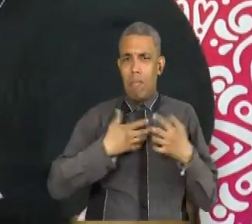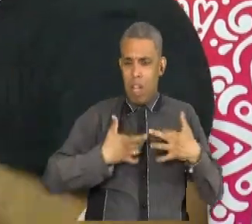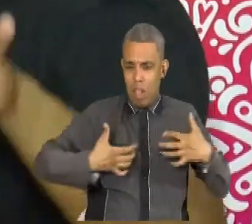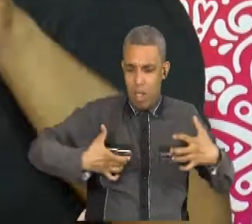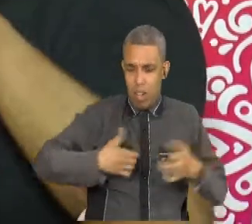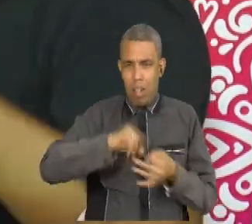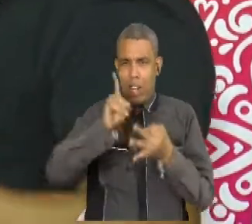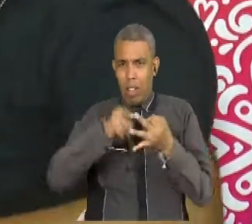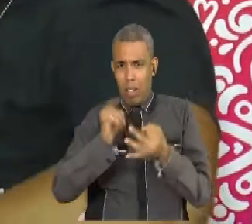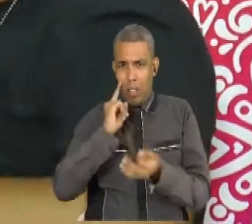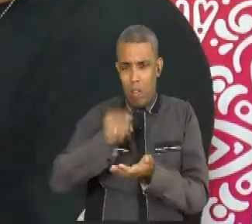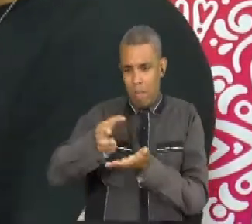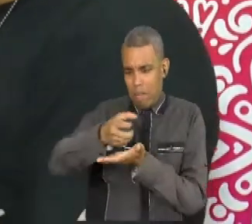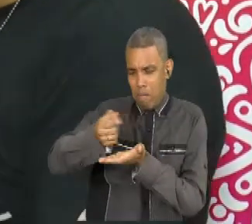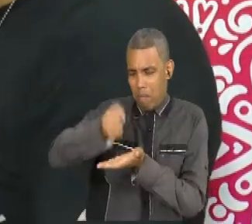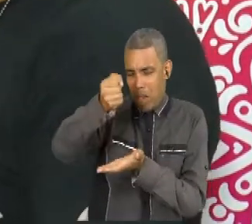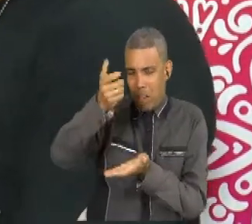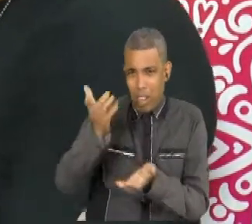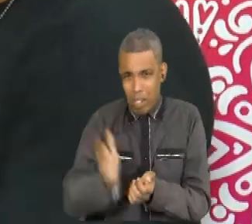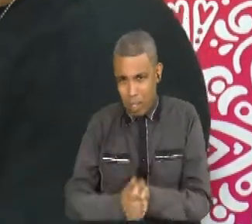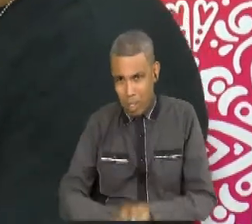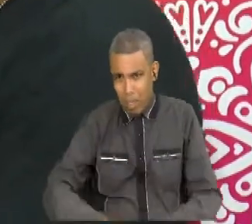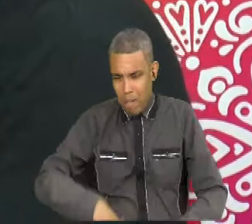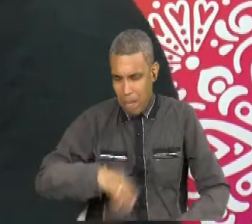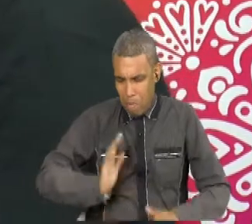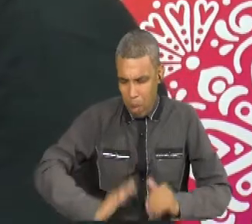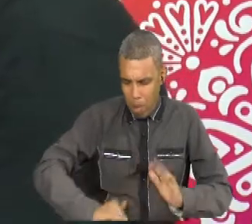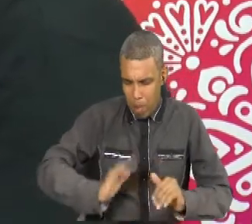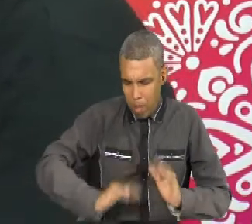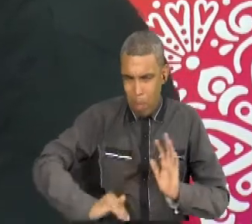guitarra, bajo, cajón peruano.